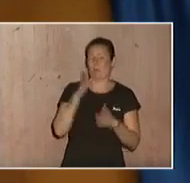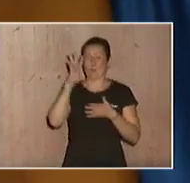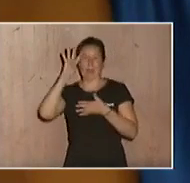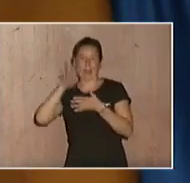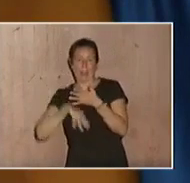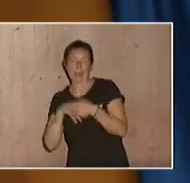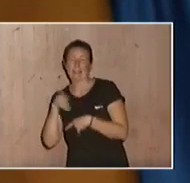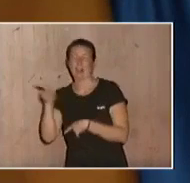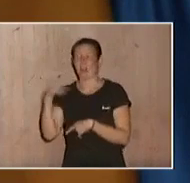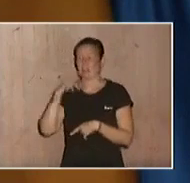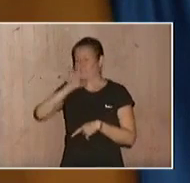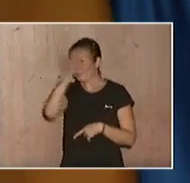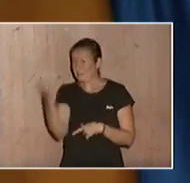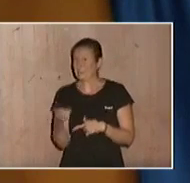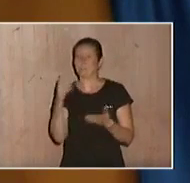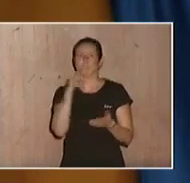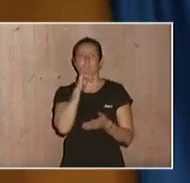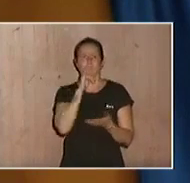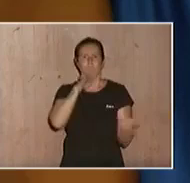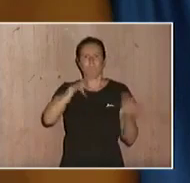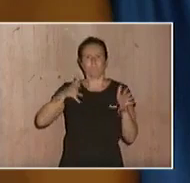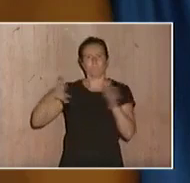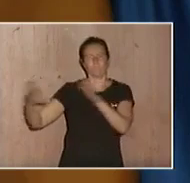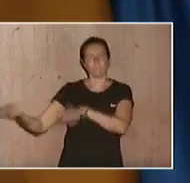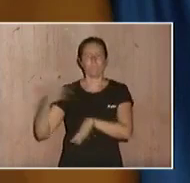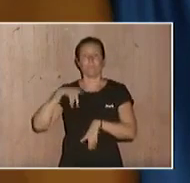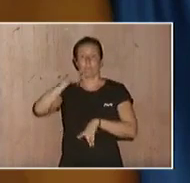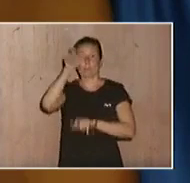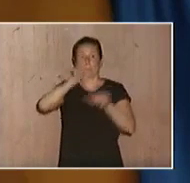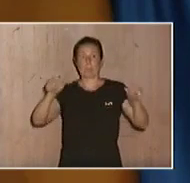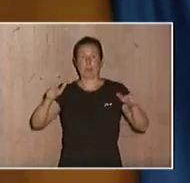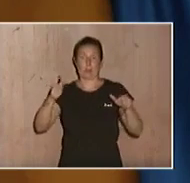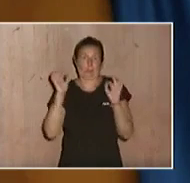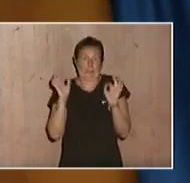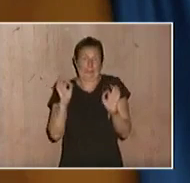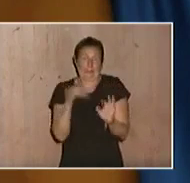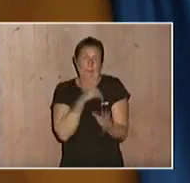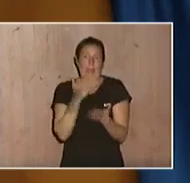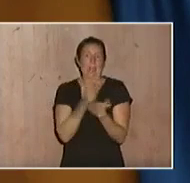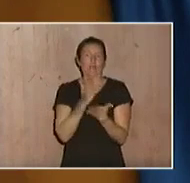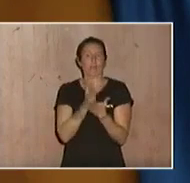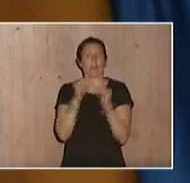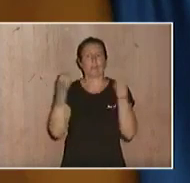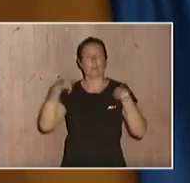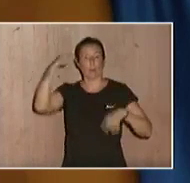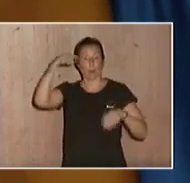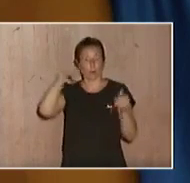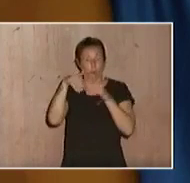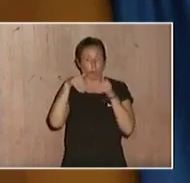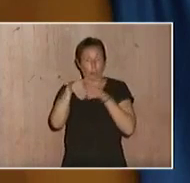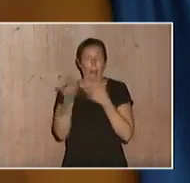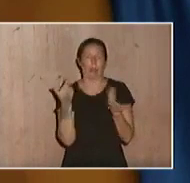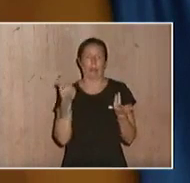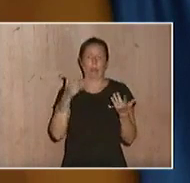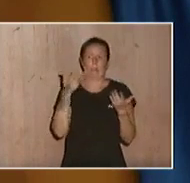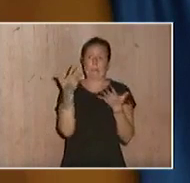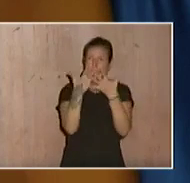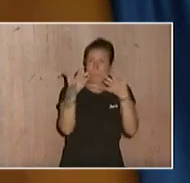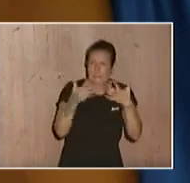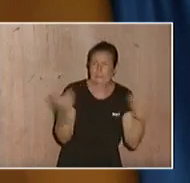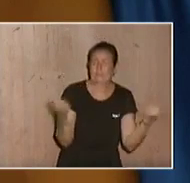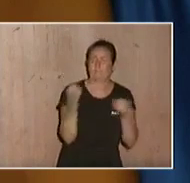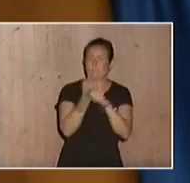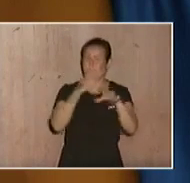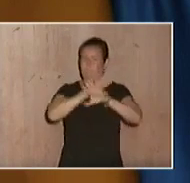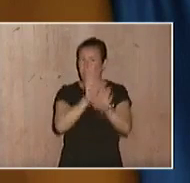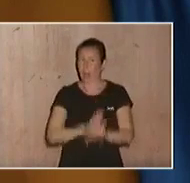esencial para muchos estudiantes de doctorado en todo el mundo, guiándolos en la preparación de sus tesis, sus posteriores artículos